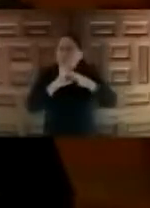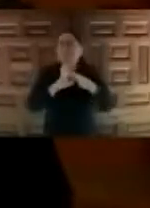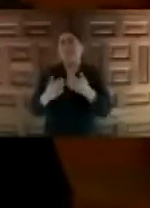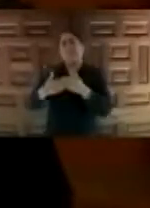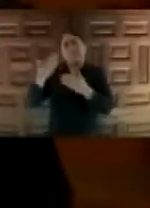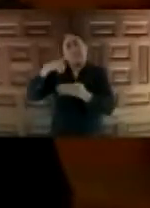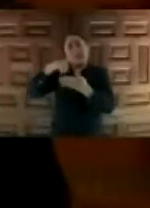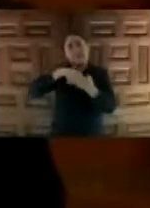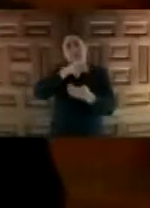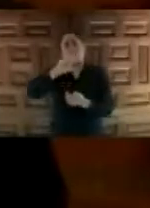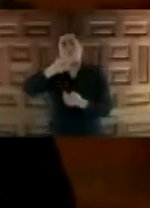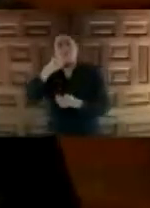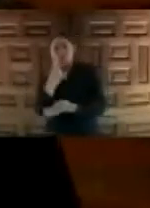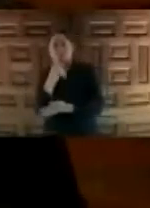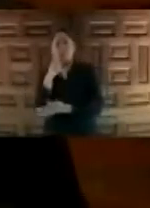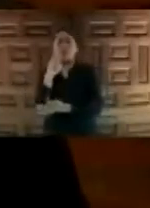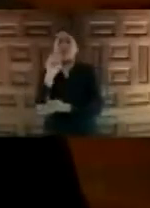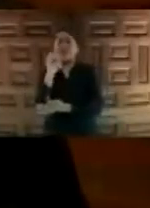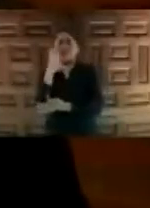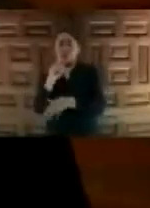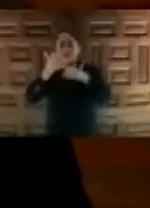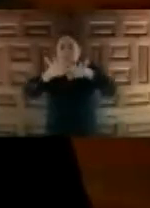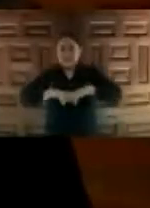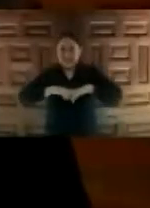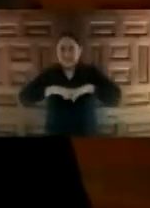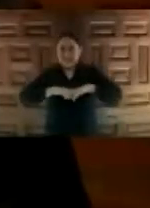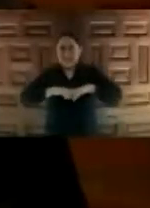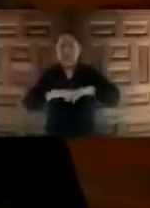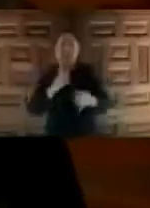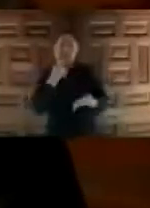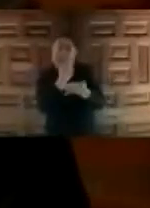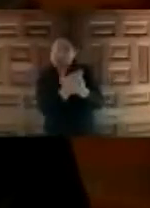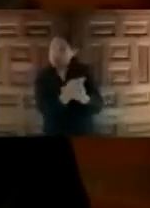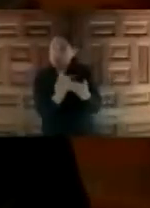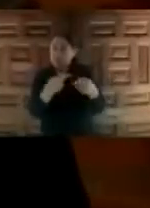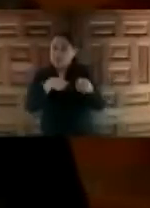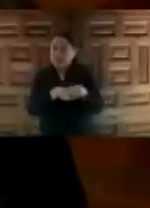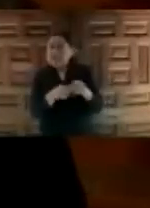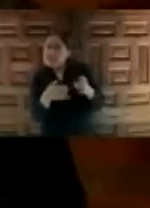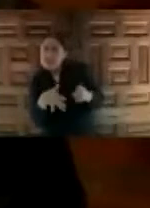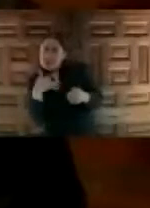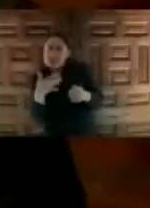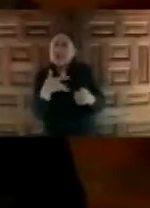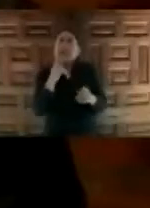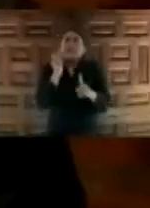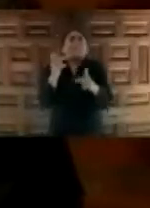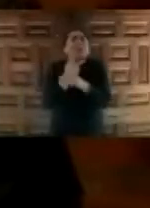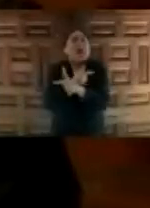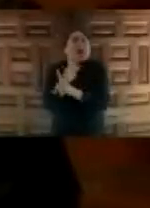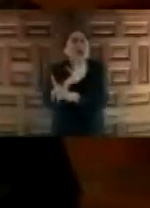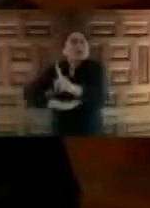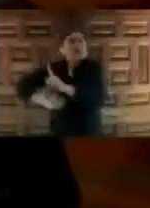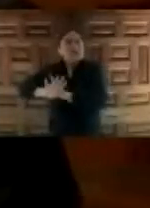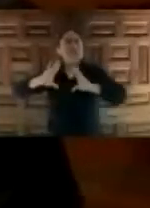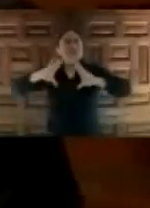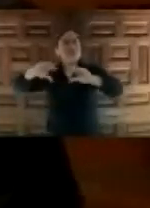en 1971, en el informe Faure, señala eso, lo que se estaba erosionando en la educación. Y